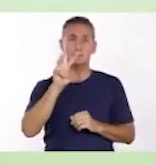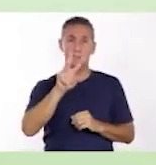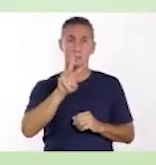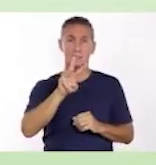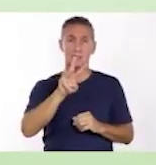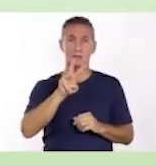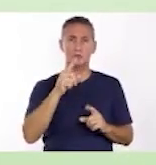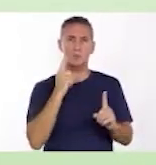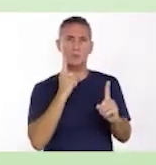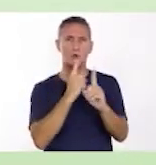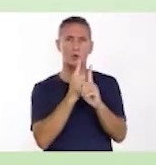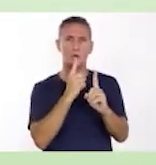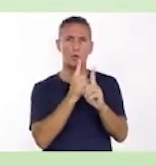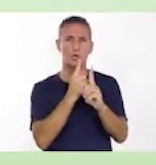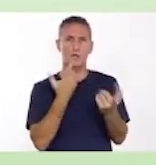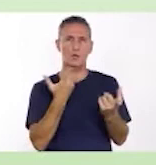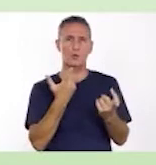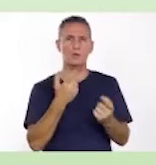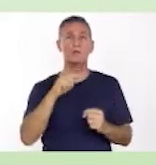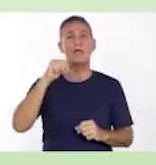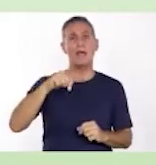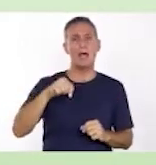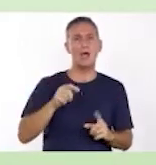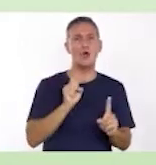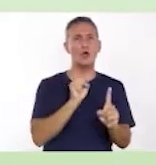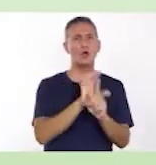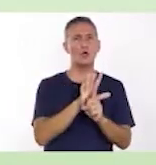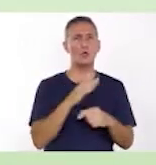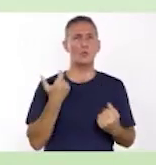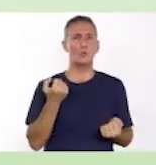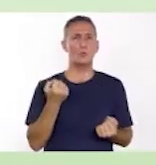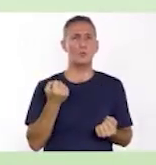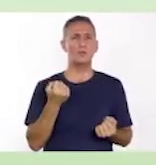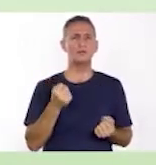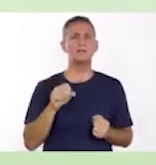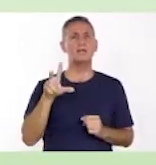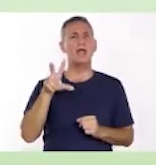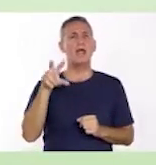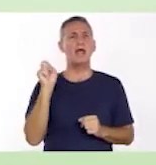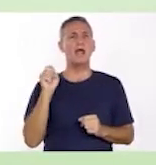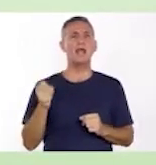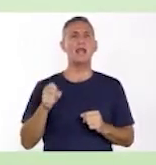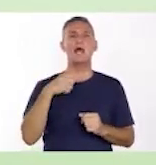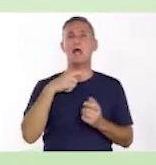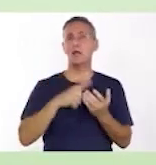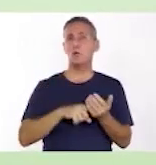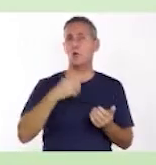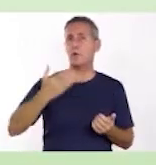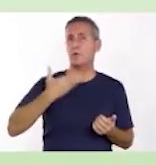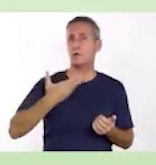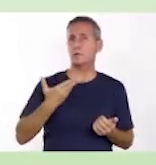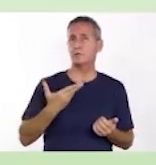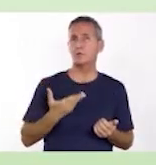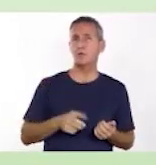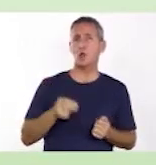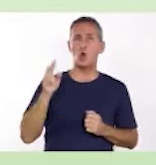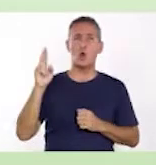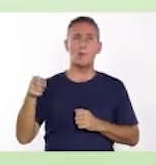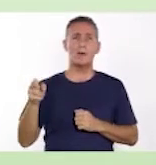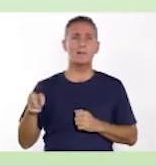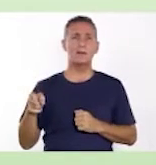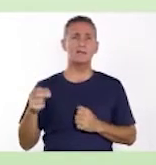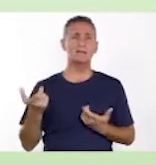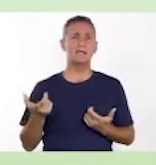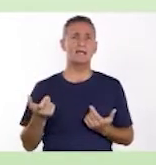tercero por encuentro, es el que va a comenzar con la nueva poesía. Tenemos los parnasianos y